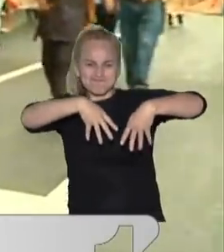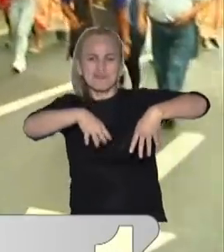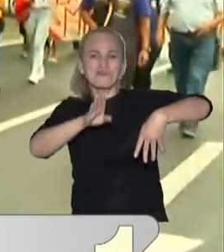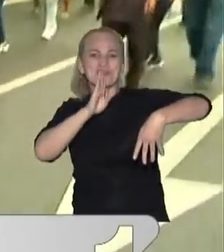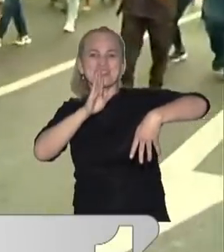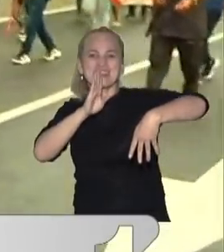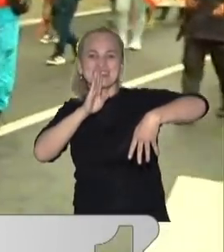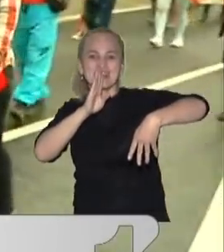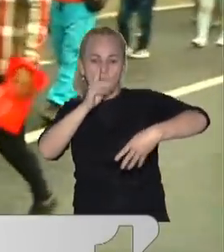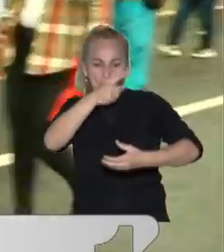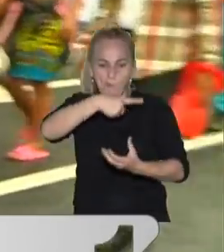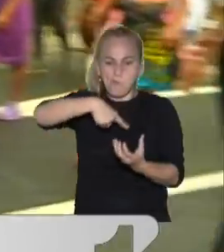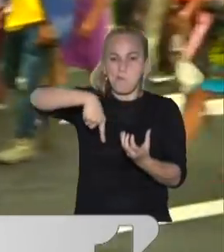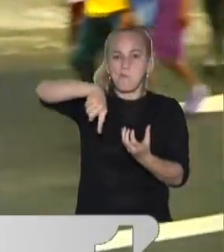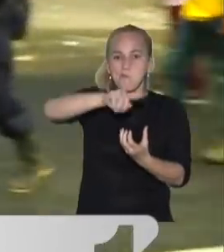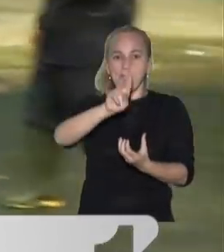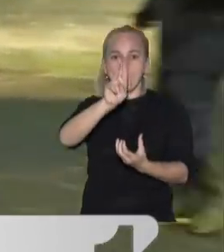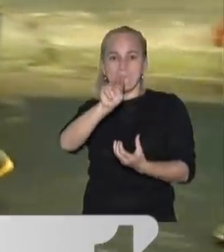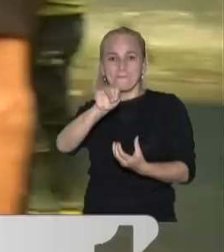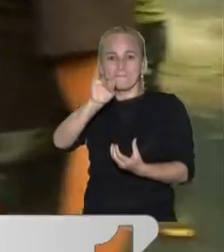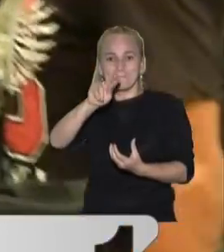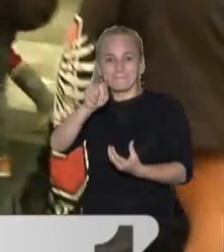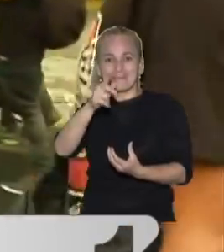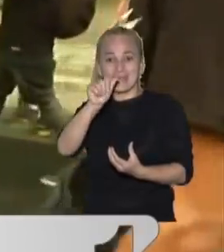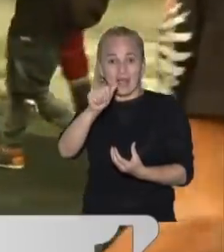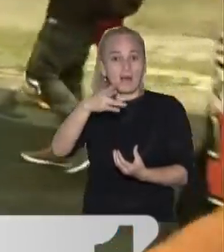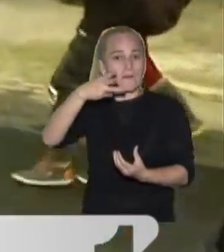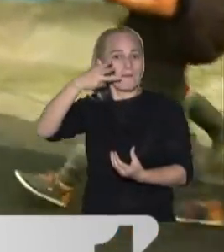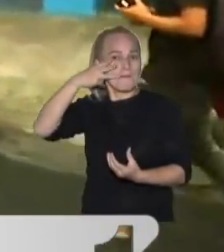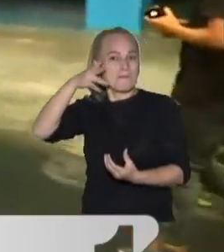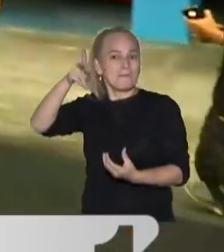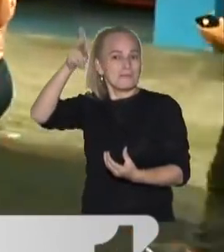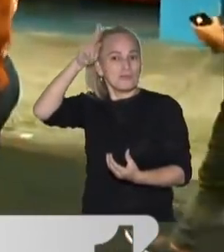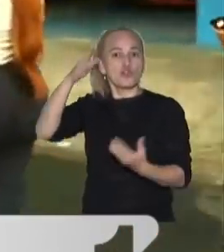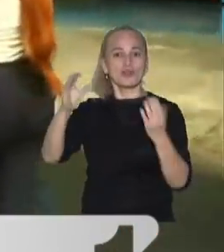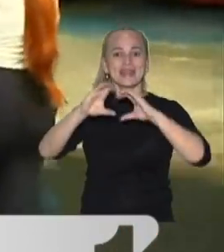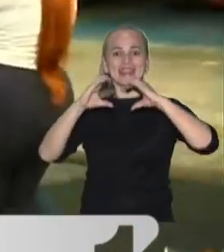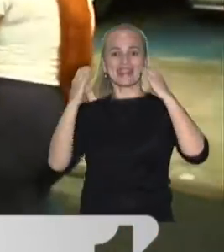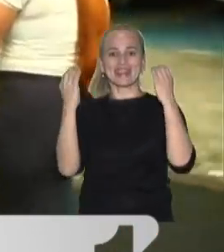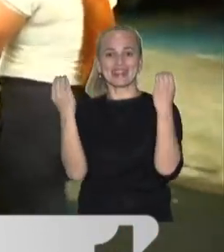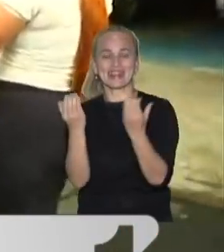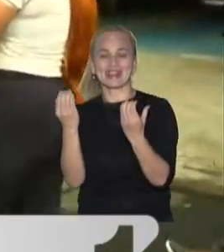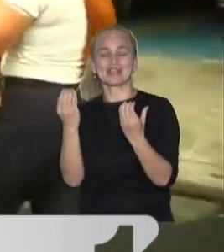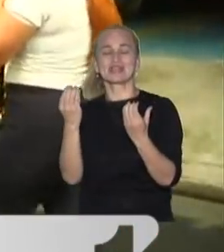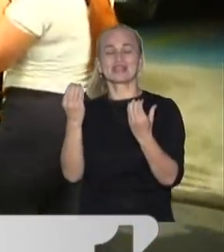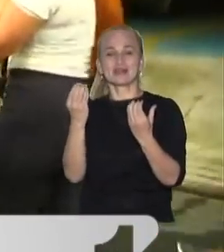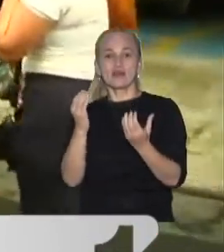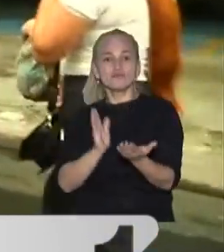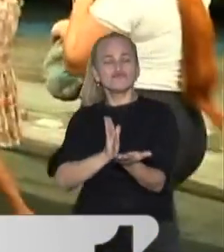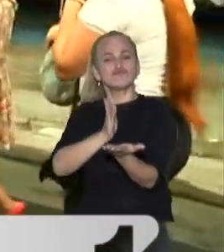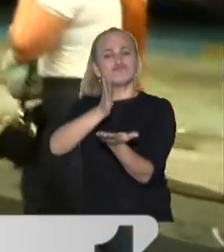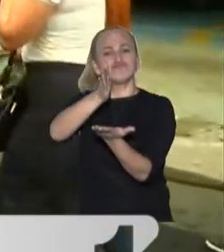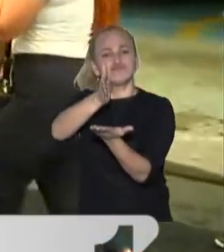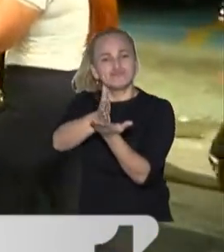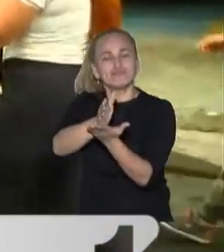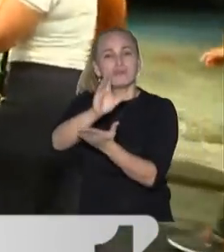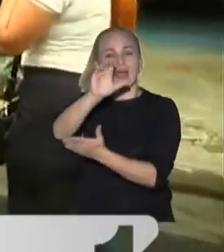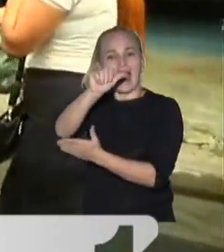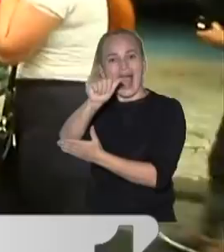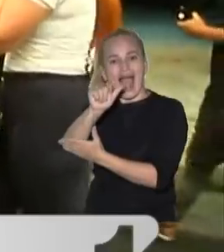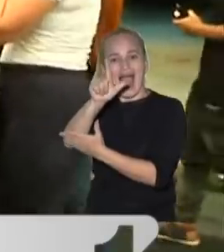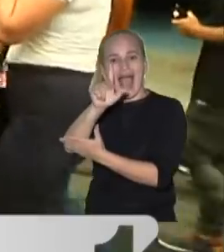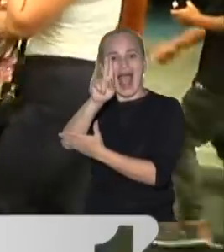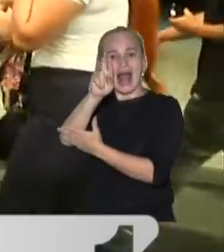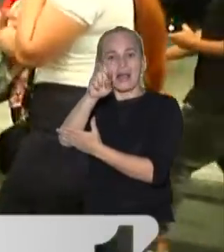indígena, marchando desde el Coliseo Carlos Mauro Hoyos en el occidente de Medellín, rumbo hacia la Alpujarra, en donde se espera tengan un plantón